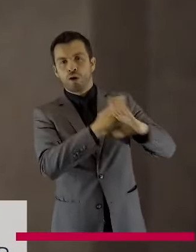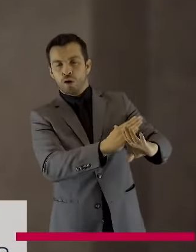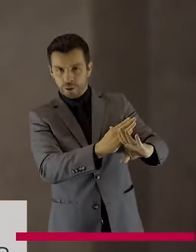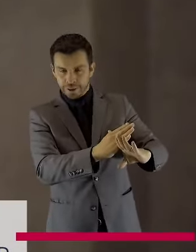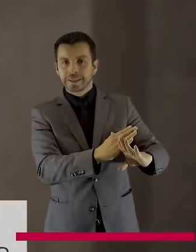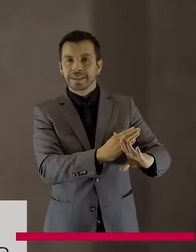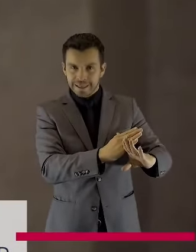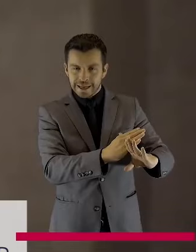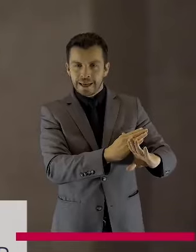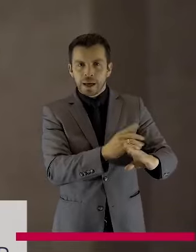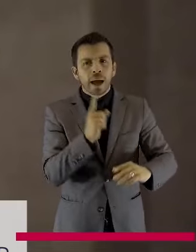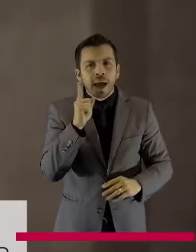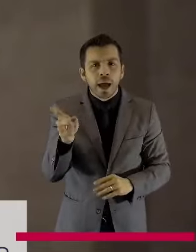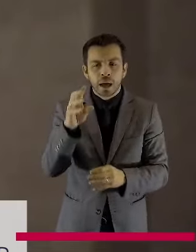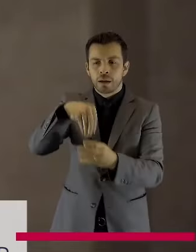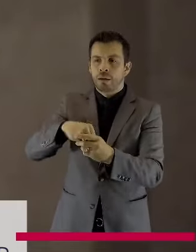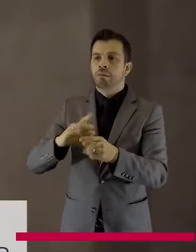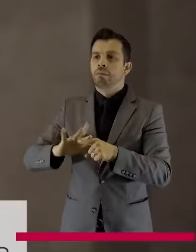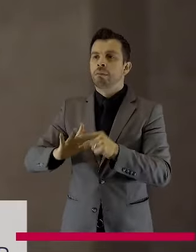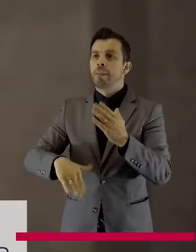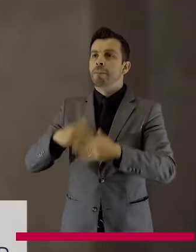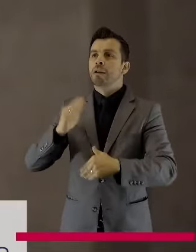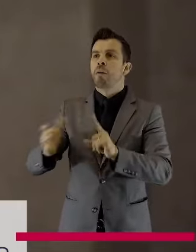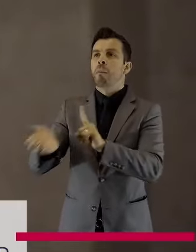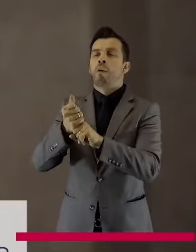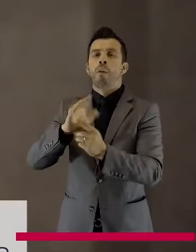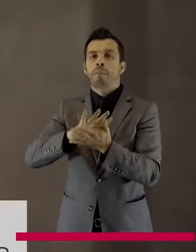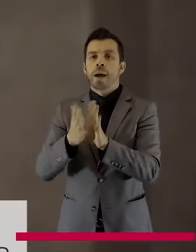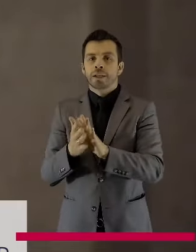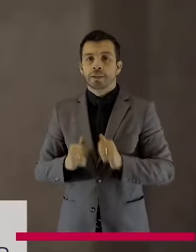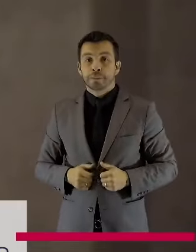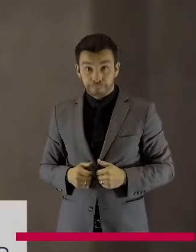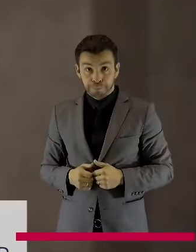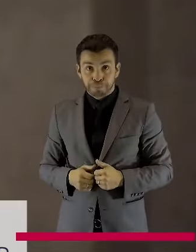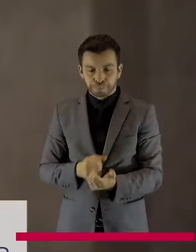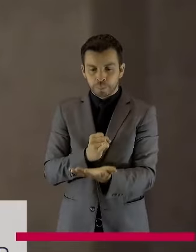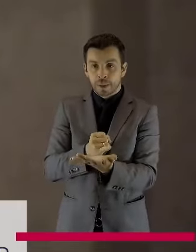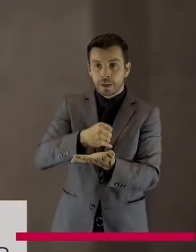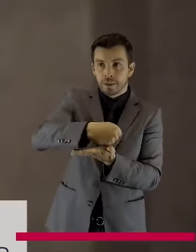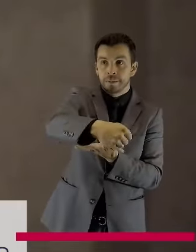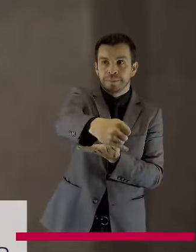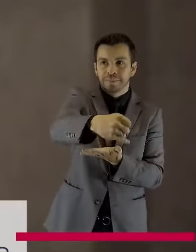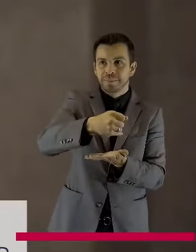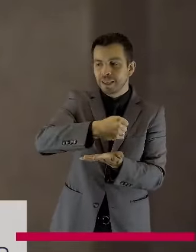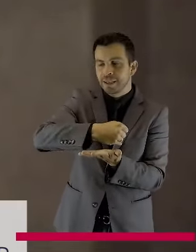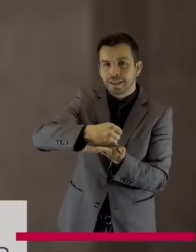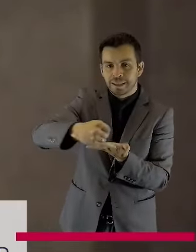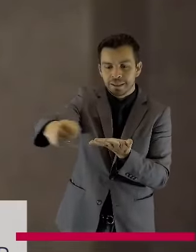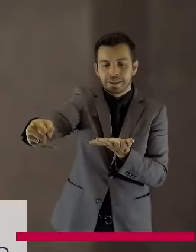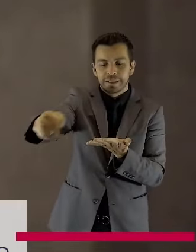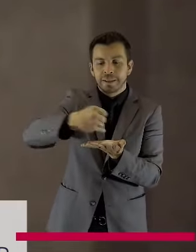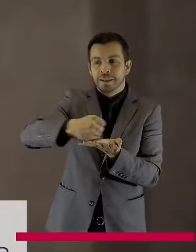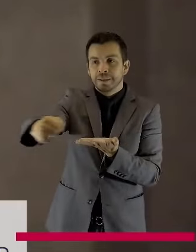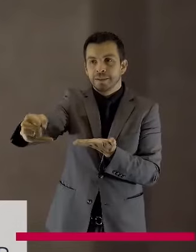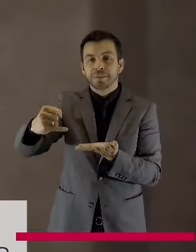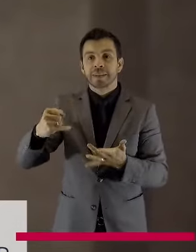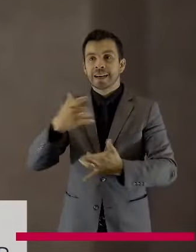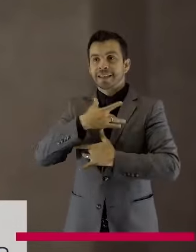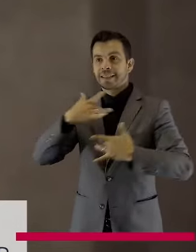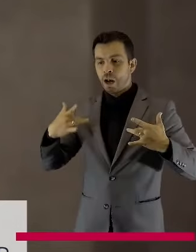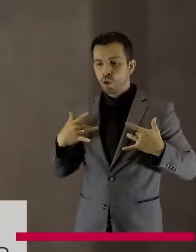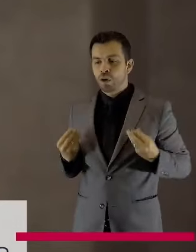la consolidación de la paz. La segunda línea: salud y bienestar integral para